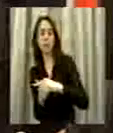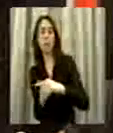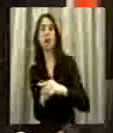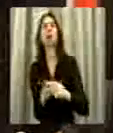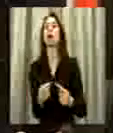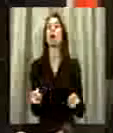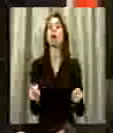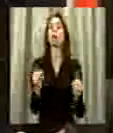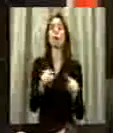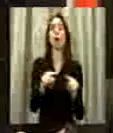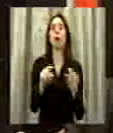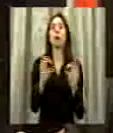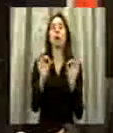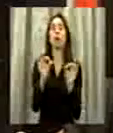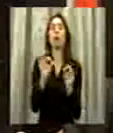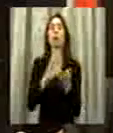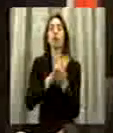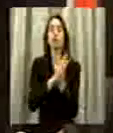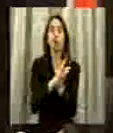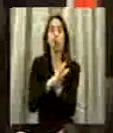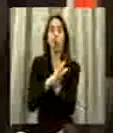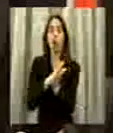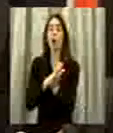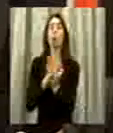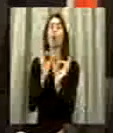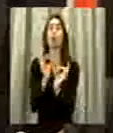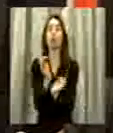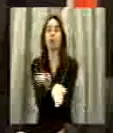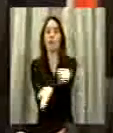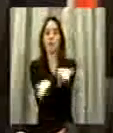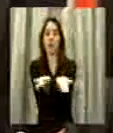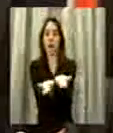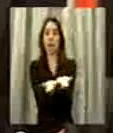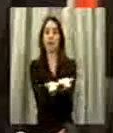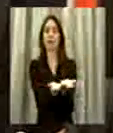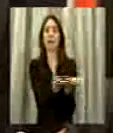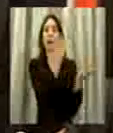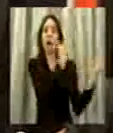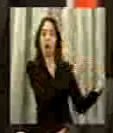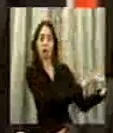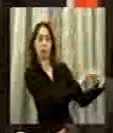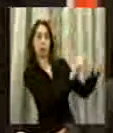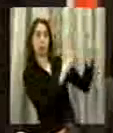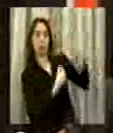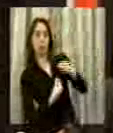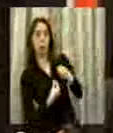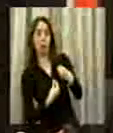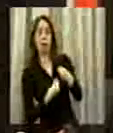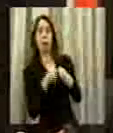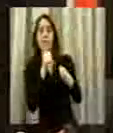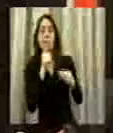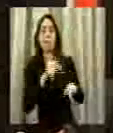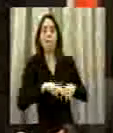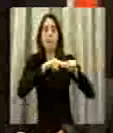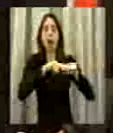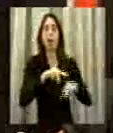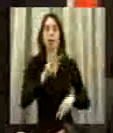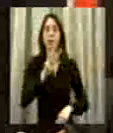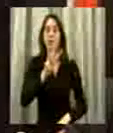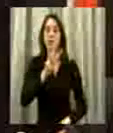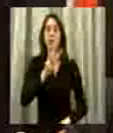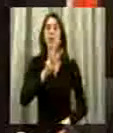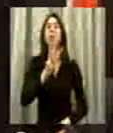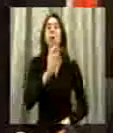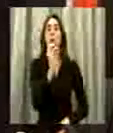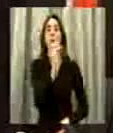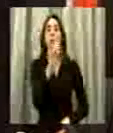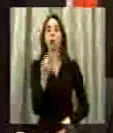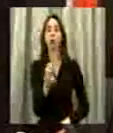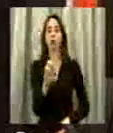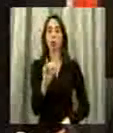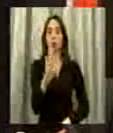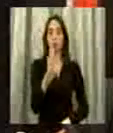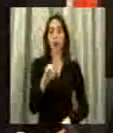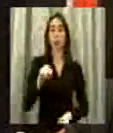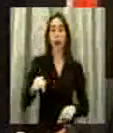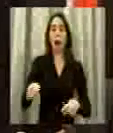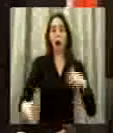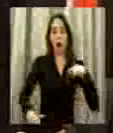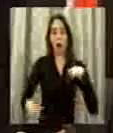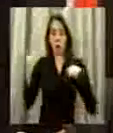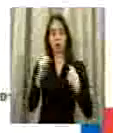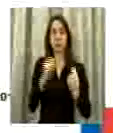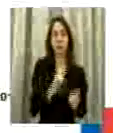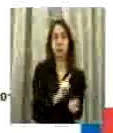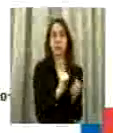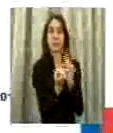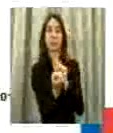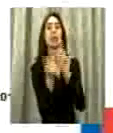balance estructural. Nosotros recibimos un déficit de 3 puntos del PIB y lo hemos transformado, nos pusimos